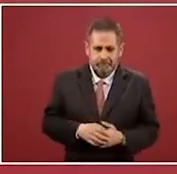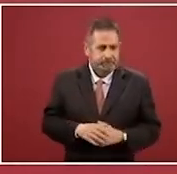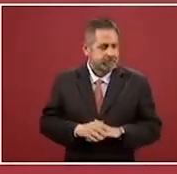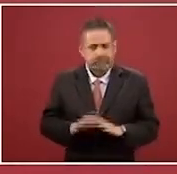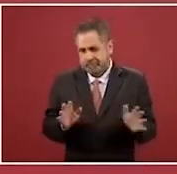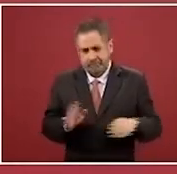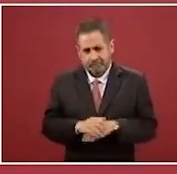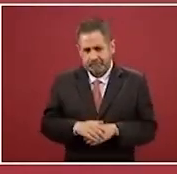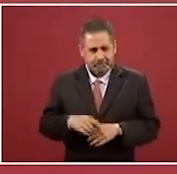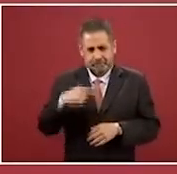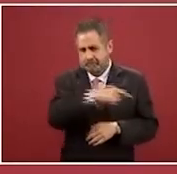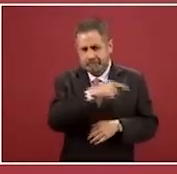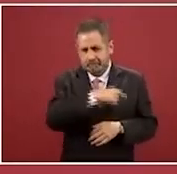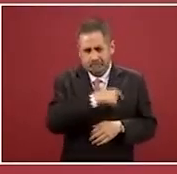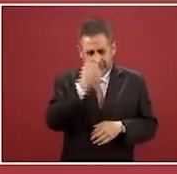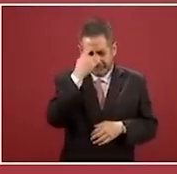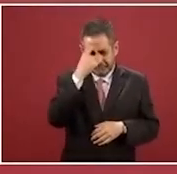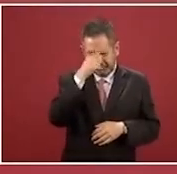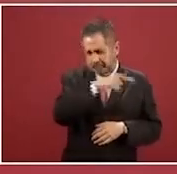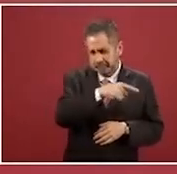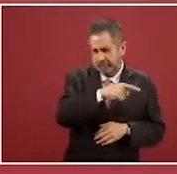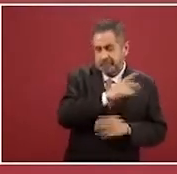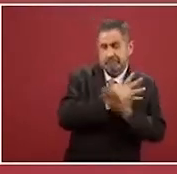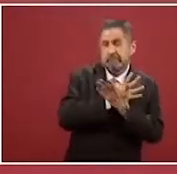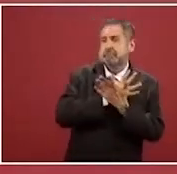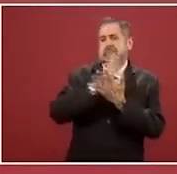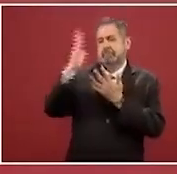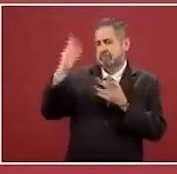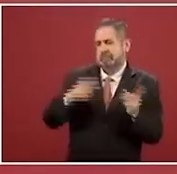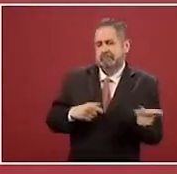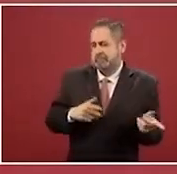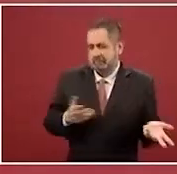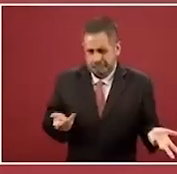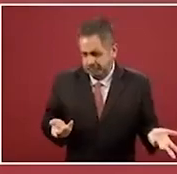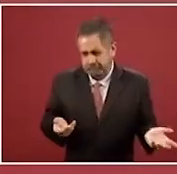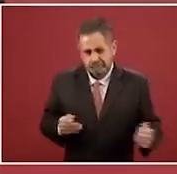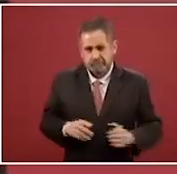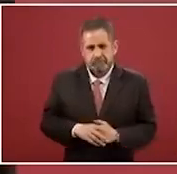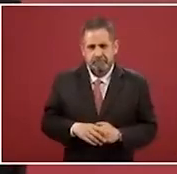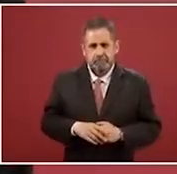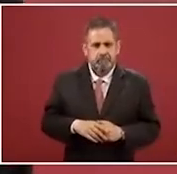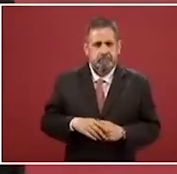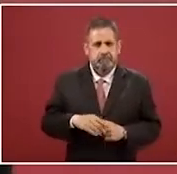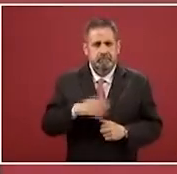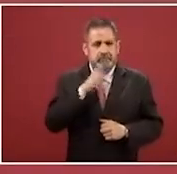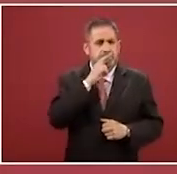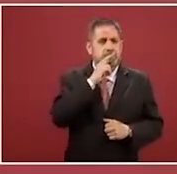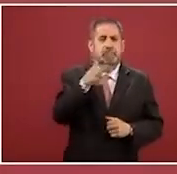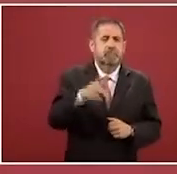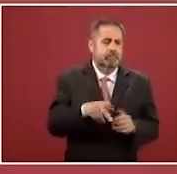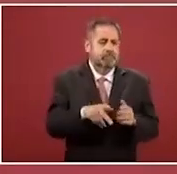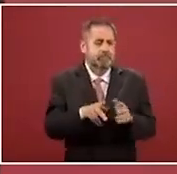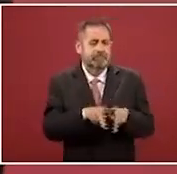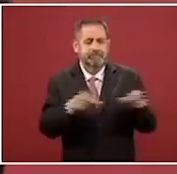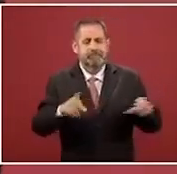Son un poco exagerados, ¿verdad? Está mejor el Reforma.